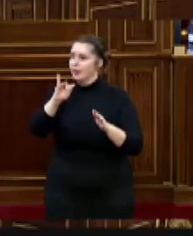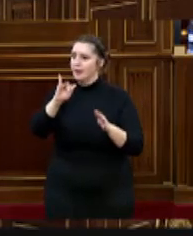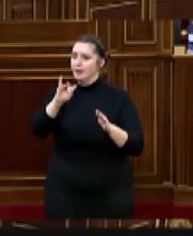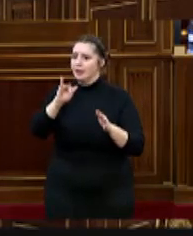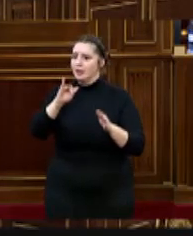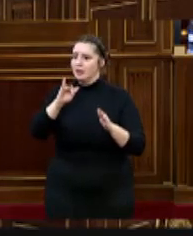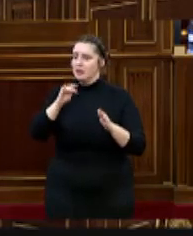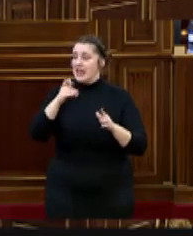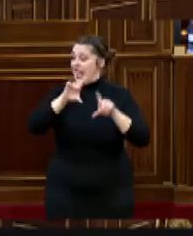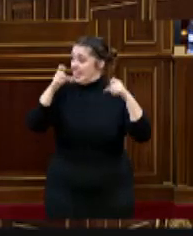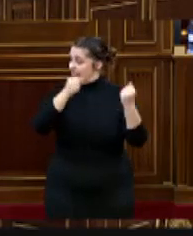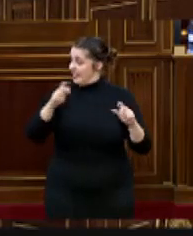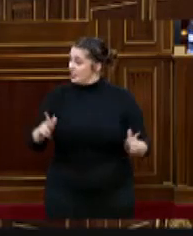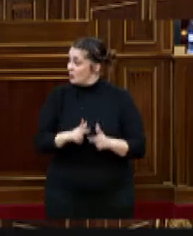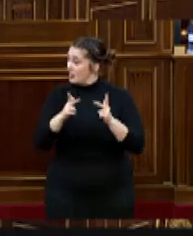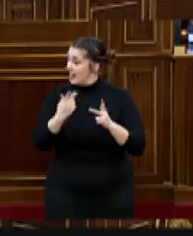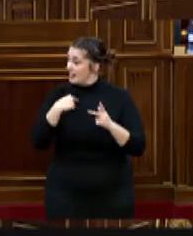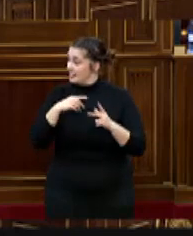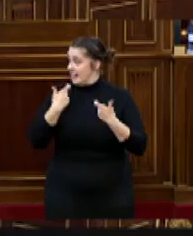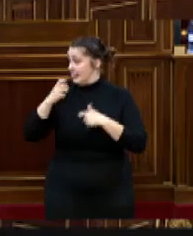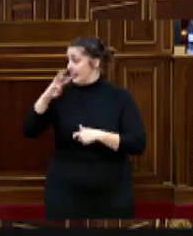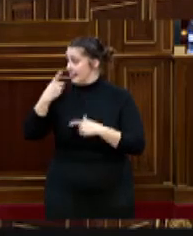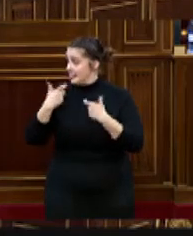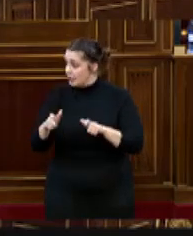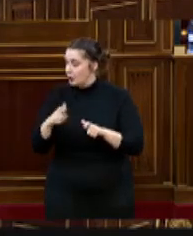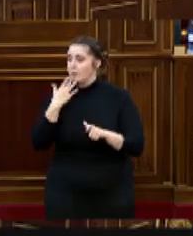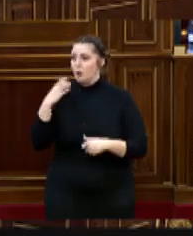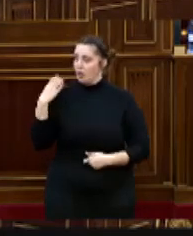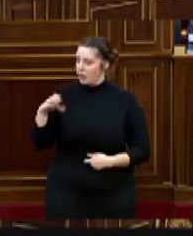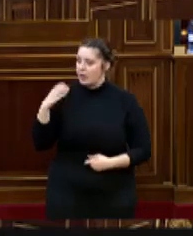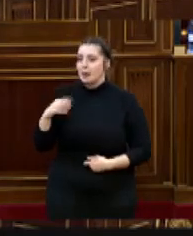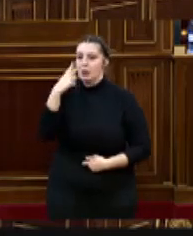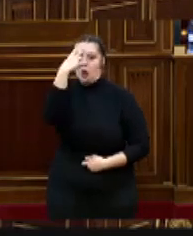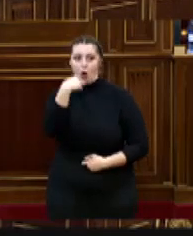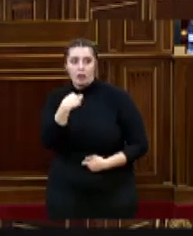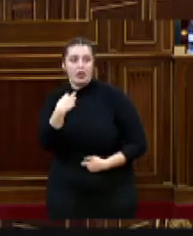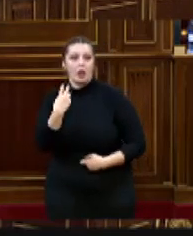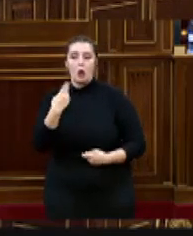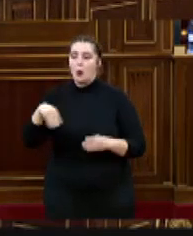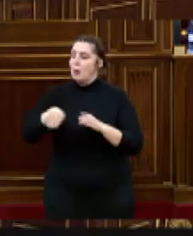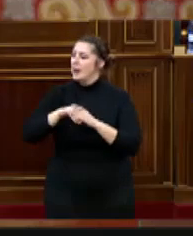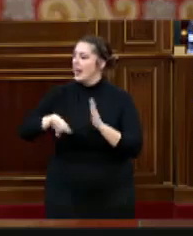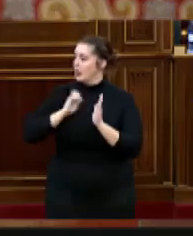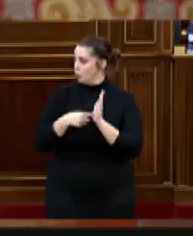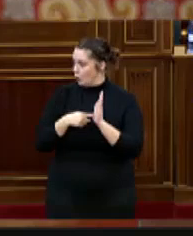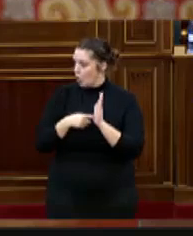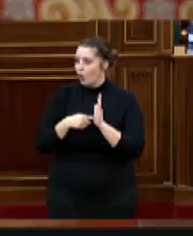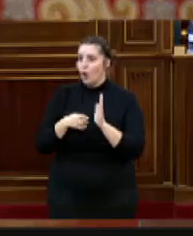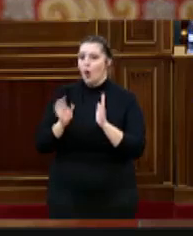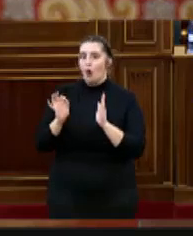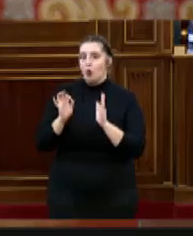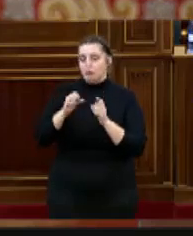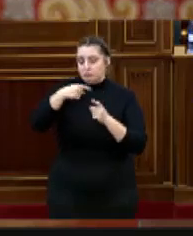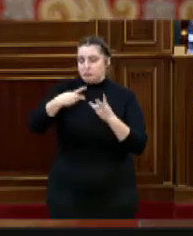por las entidades sociales de Tercer sector como el cermi como la once como plena inclusión como